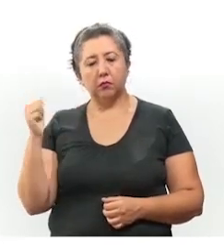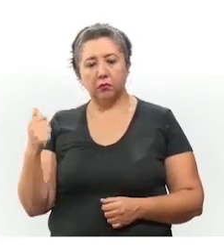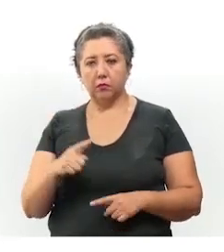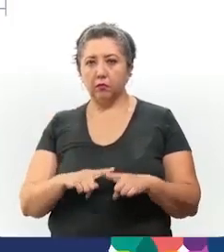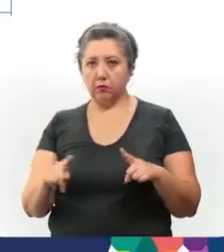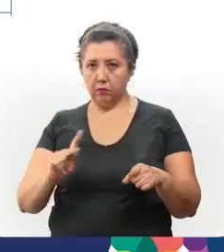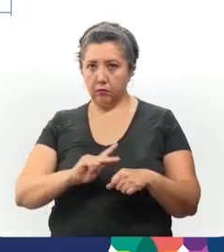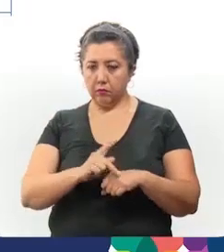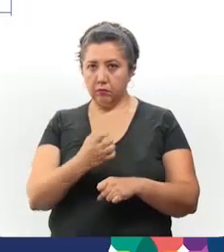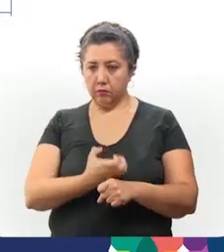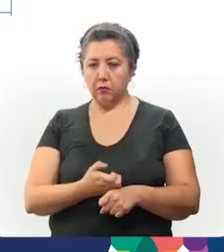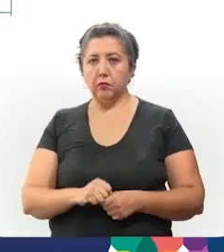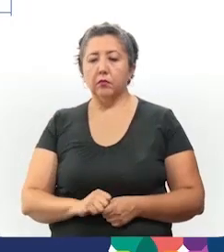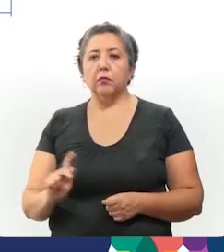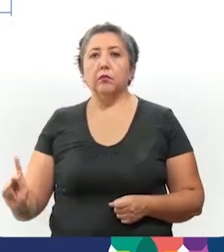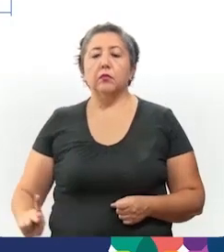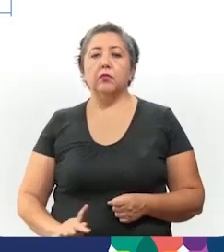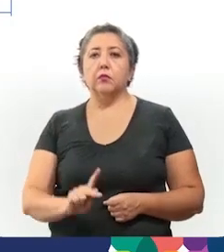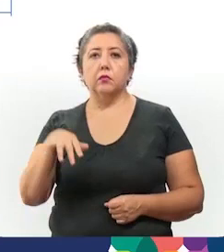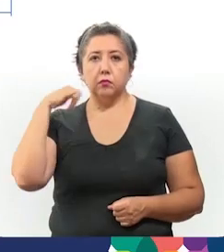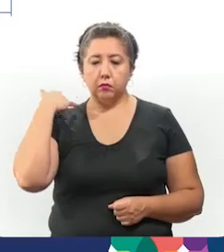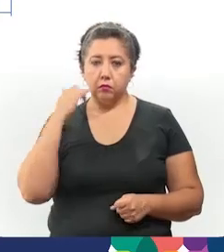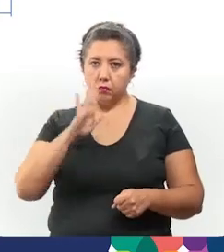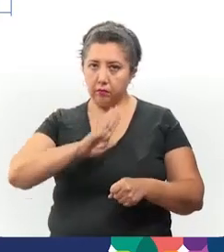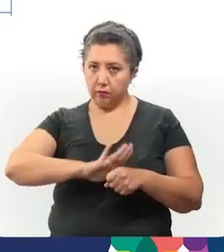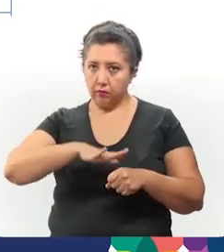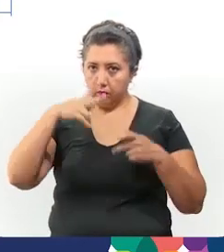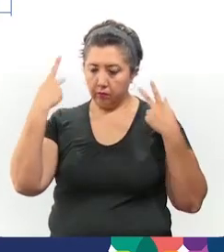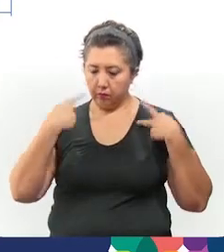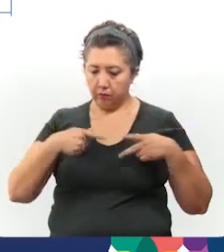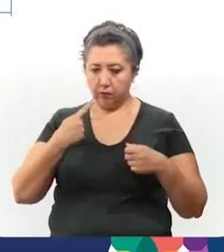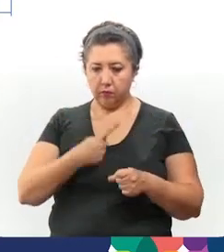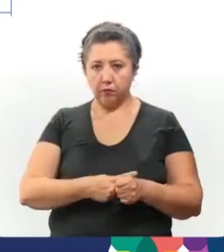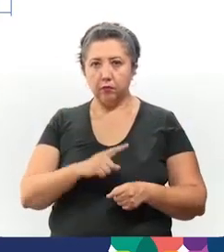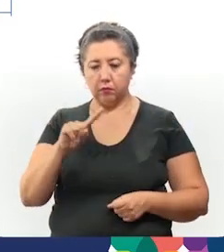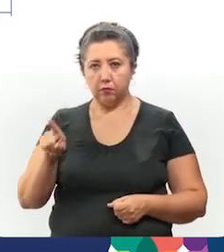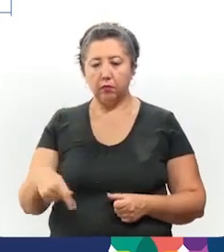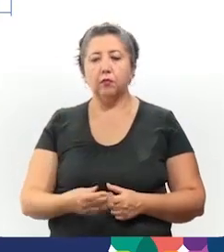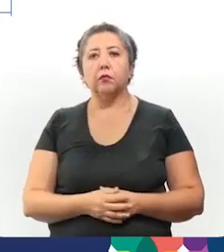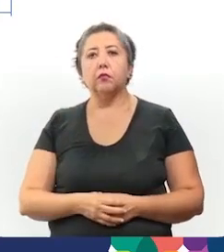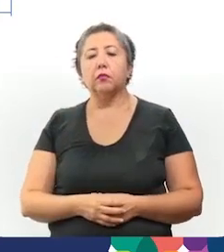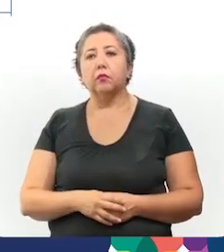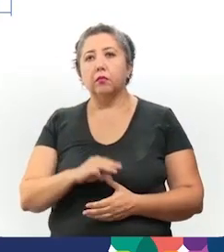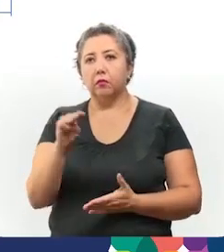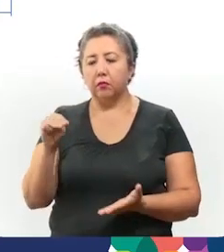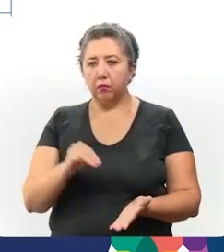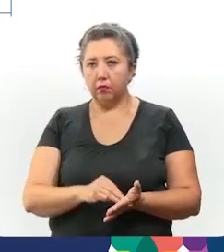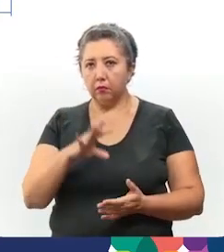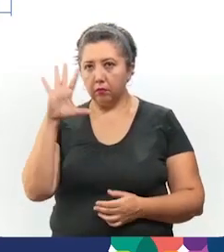estado. Los municipios de Yucatán con mayor número de personas contagiadas son Mérida,